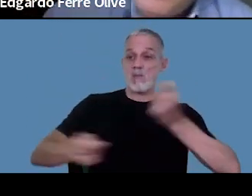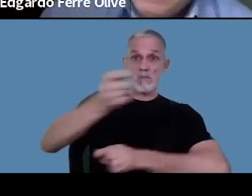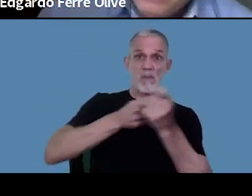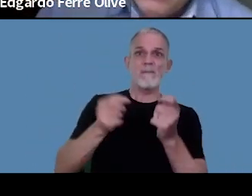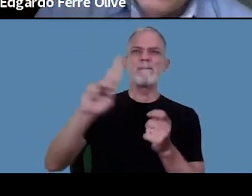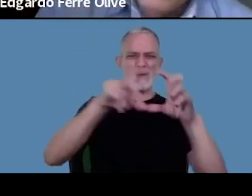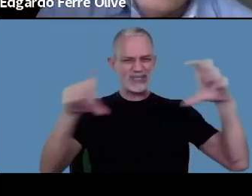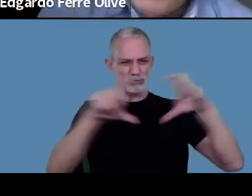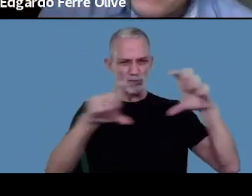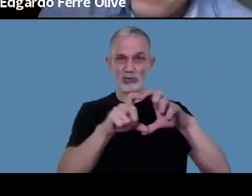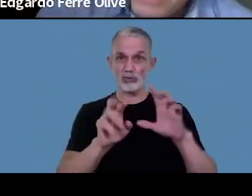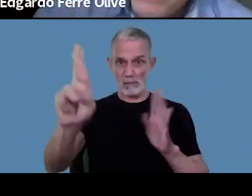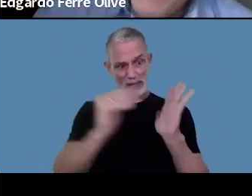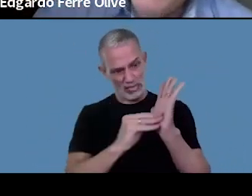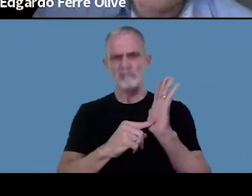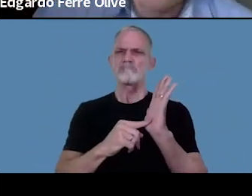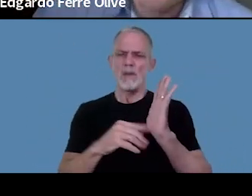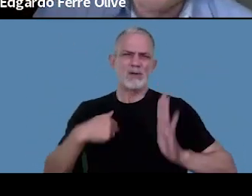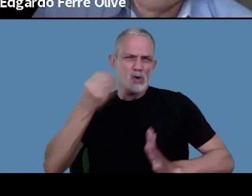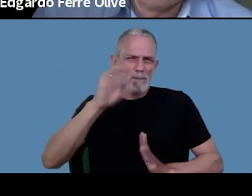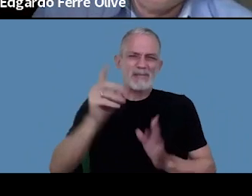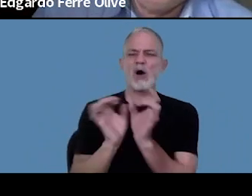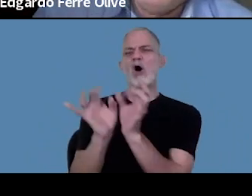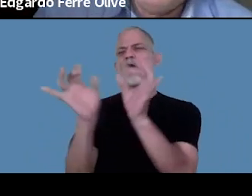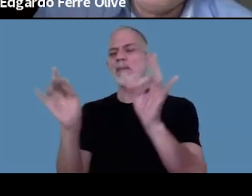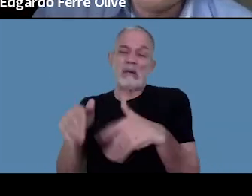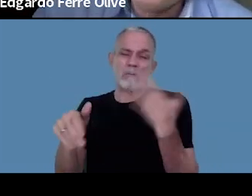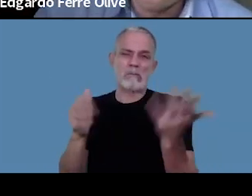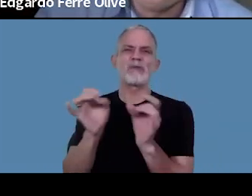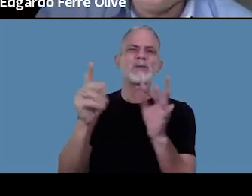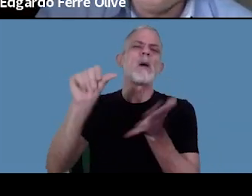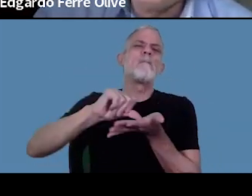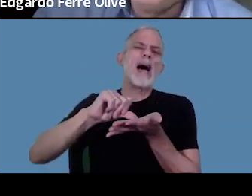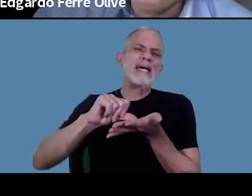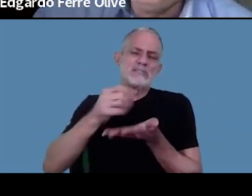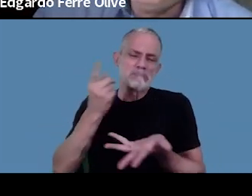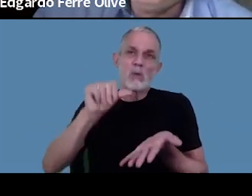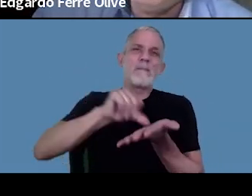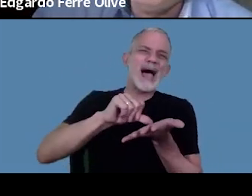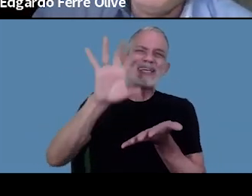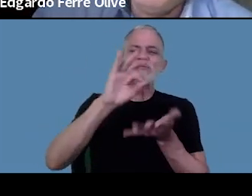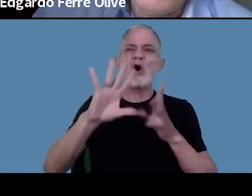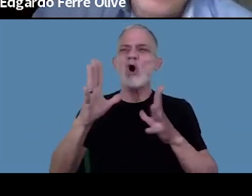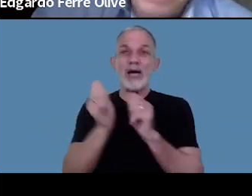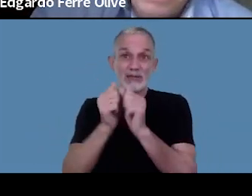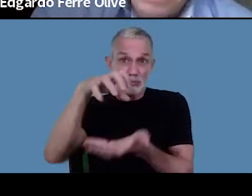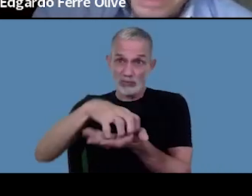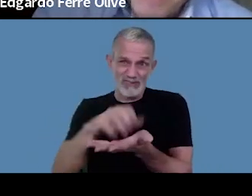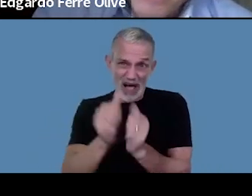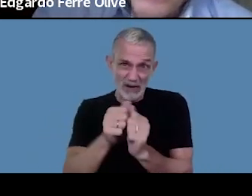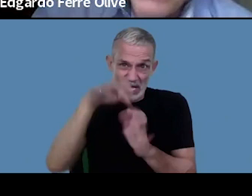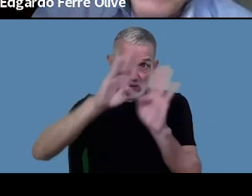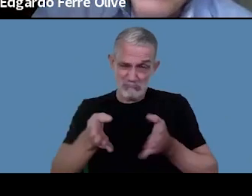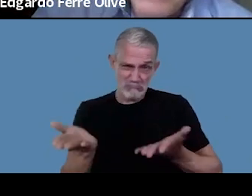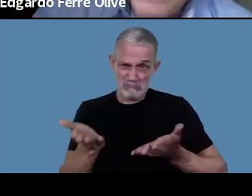permisos. Yo empiezo con una contaminación dada en un país, lo puedo hacer a nivel país, lo puedo hacer a nivel industria también.